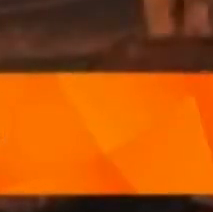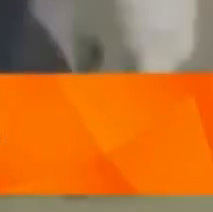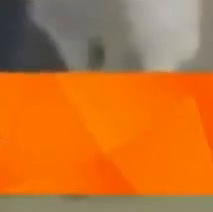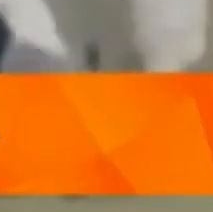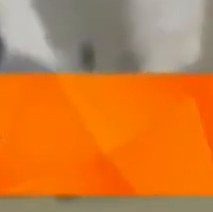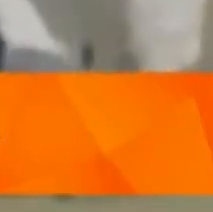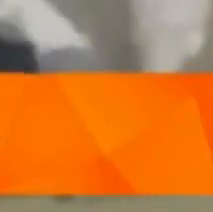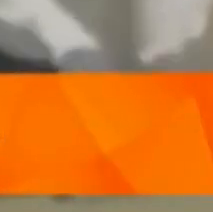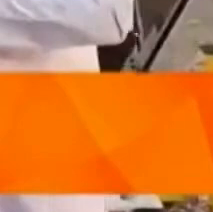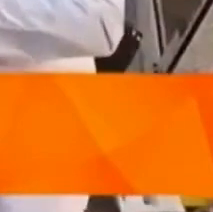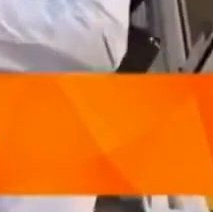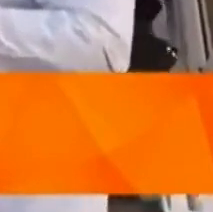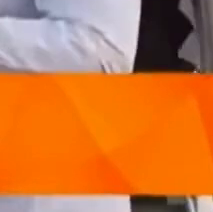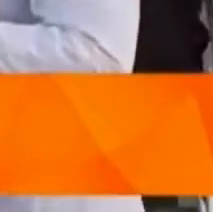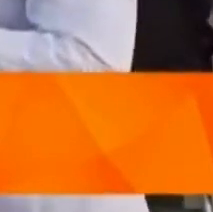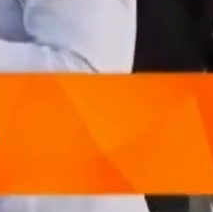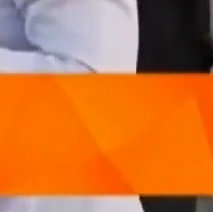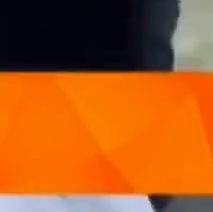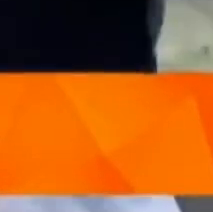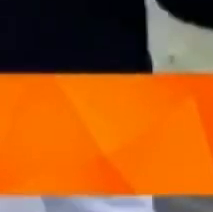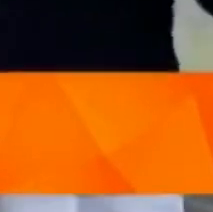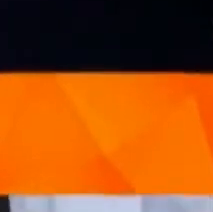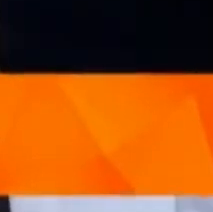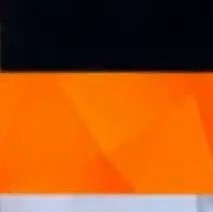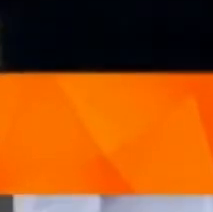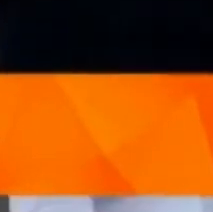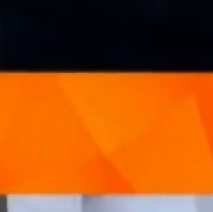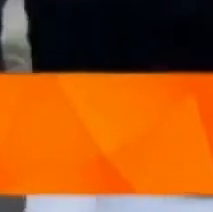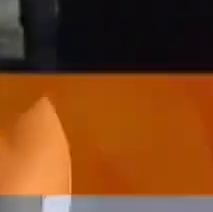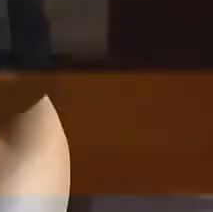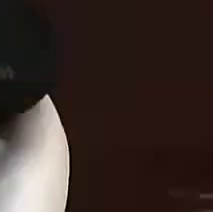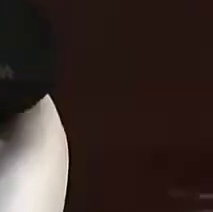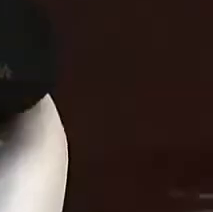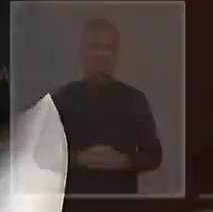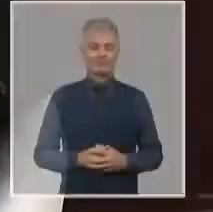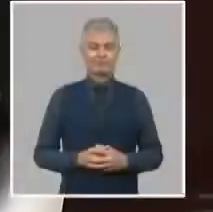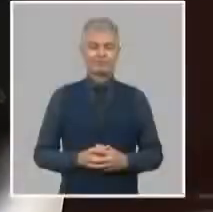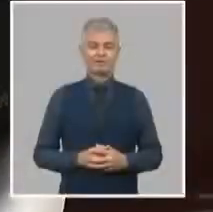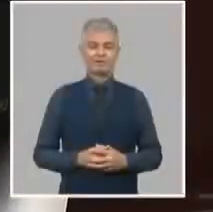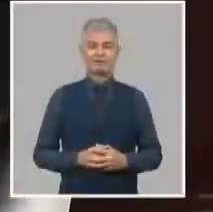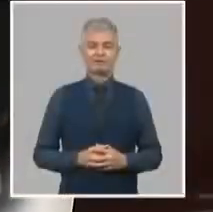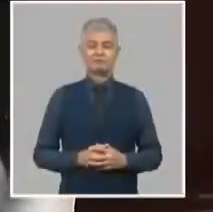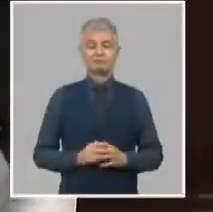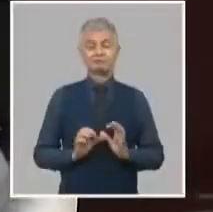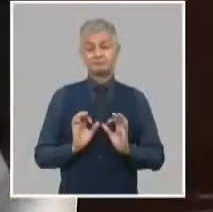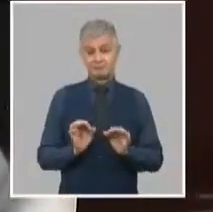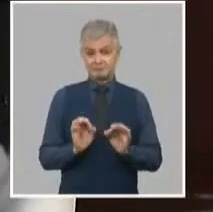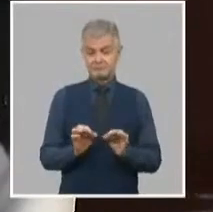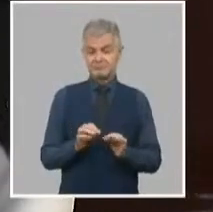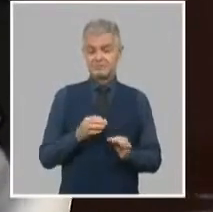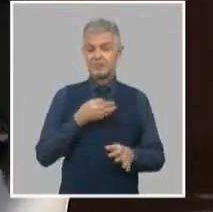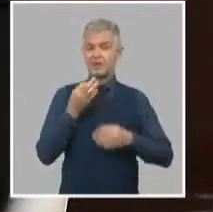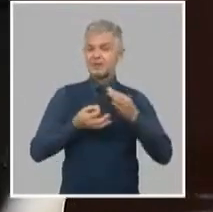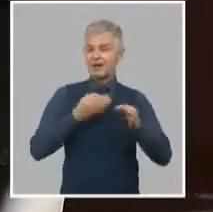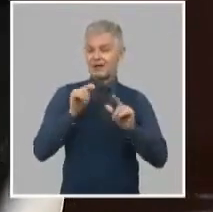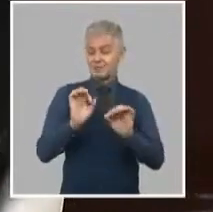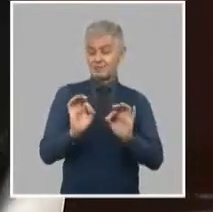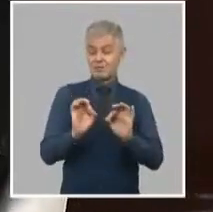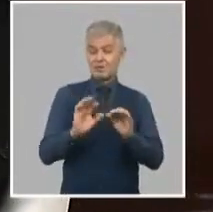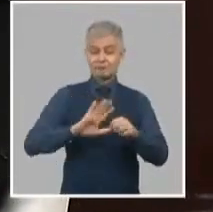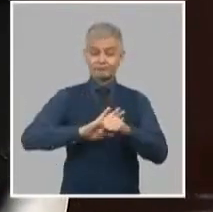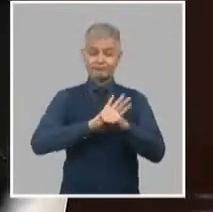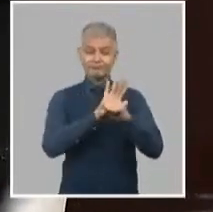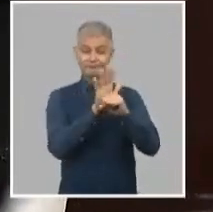Buenas ante la calificación de la COVID-19